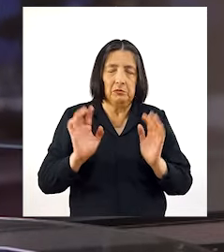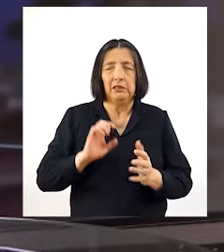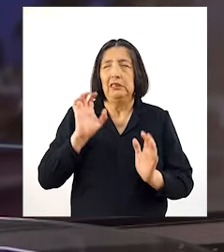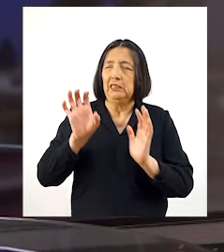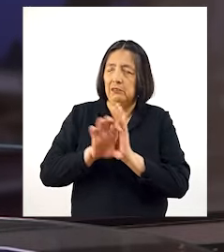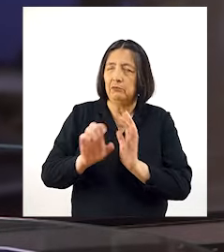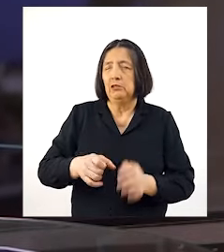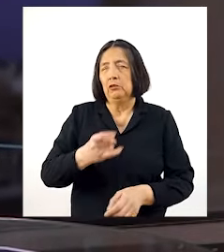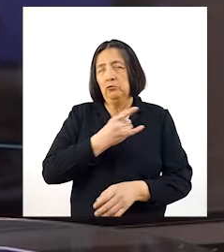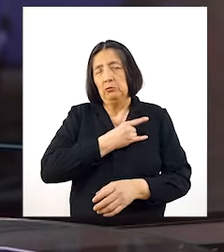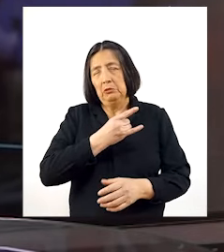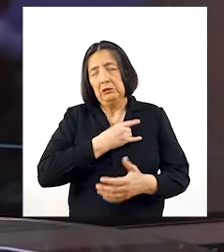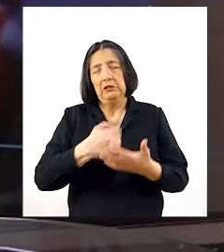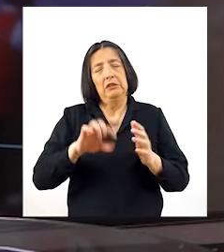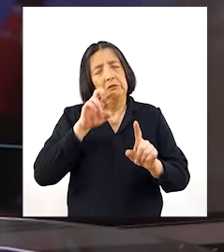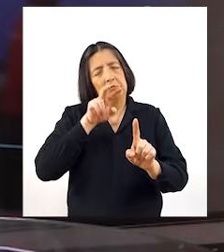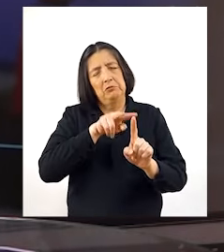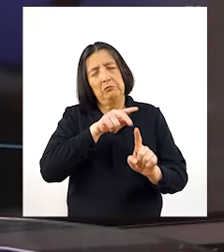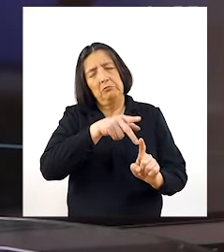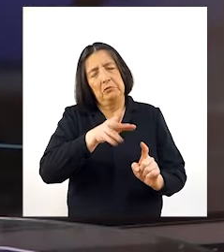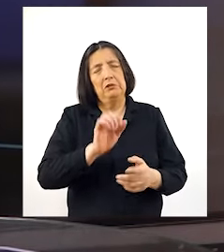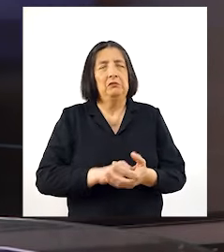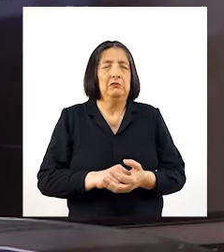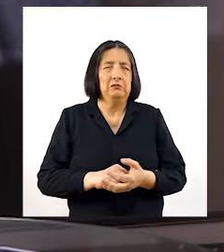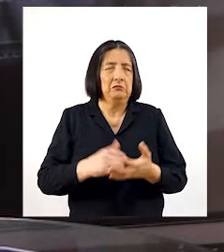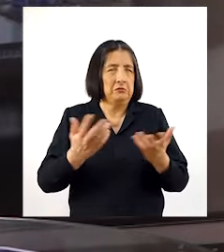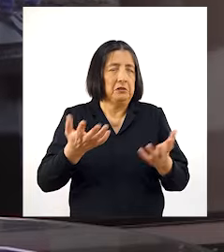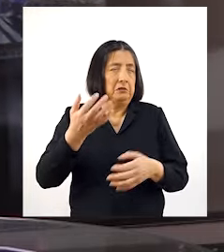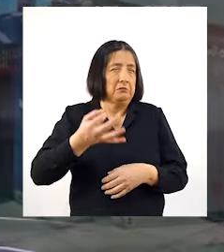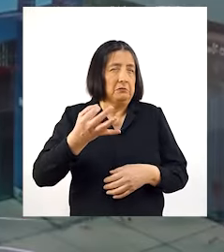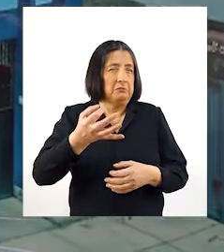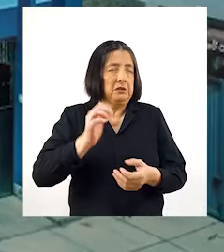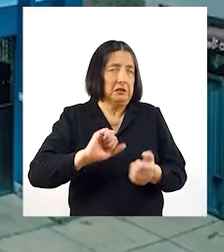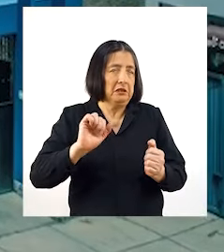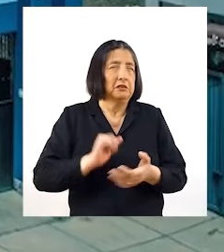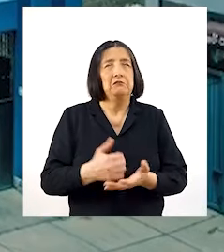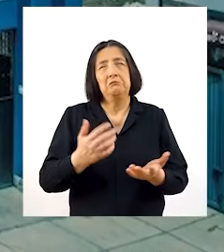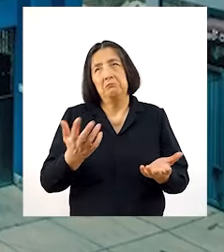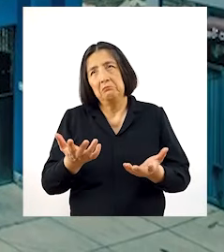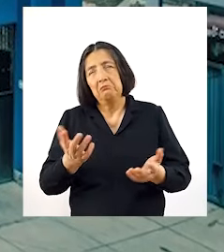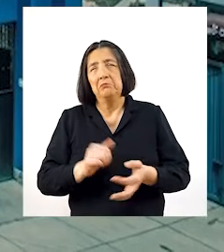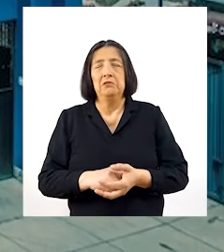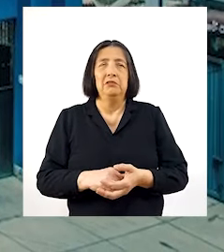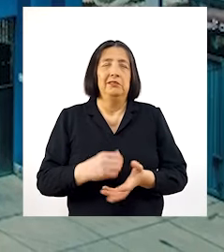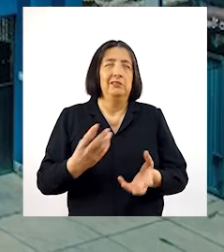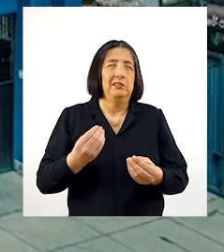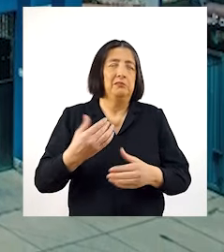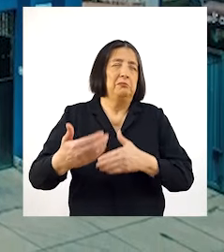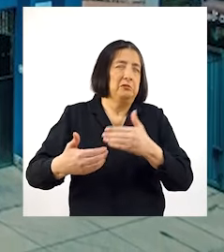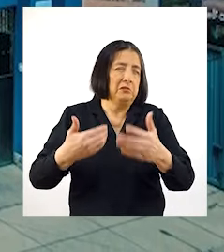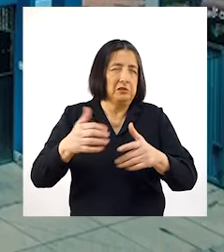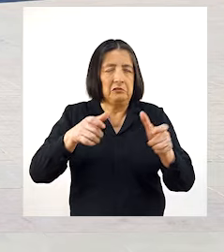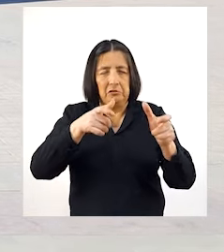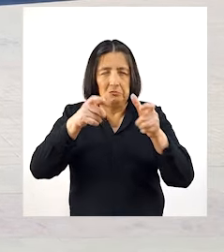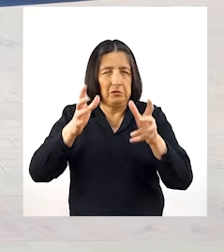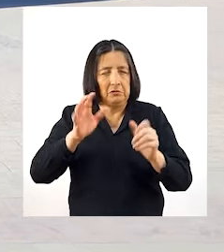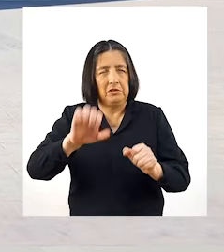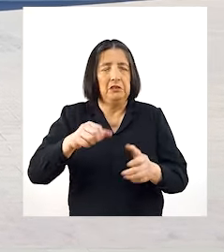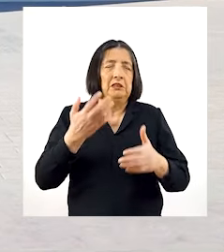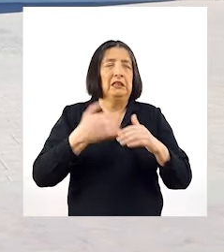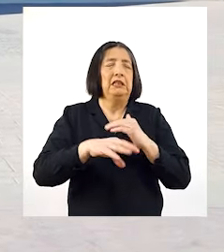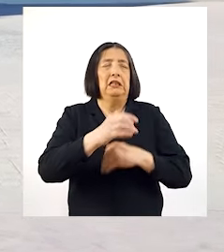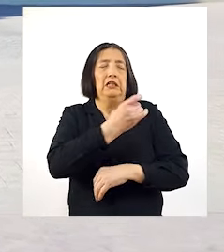Bueno, en el caso de las universidades, lo que hemos venido observando además es que, si bien es cierto que como parte además del proceso de